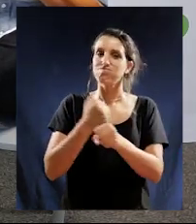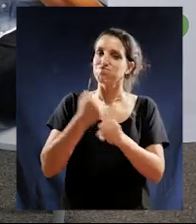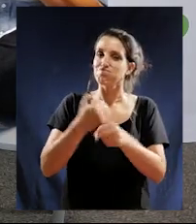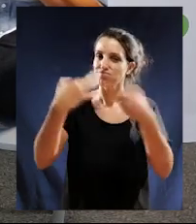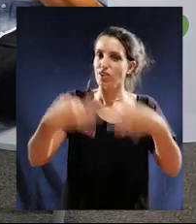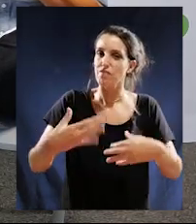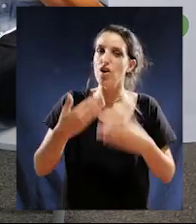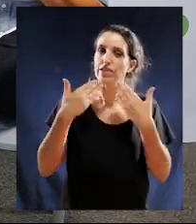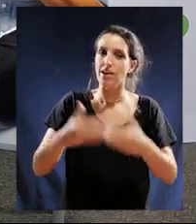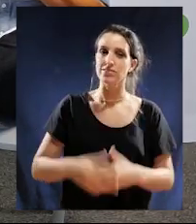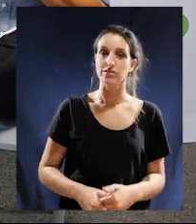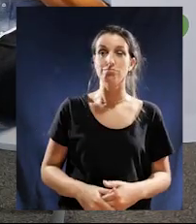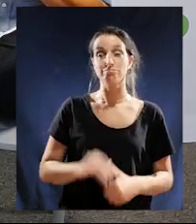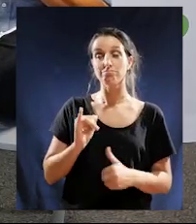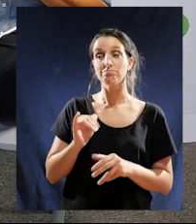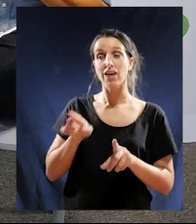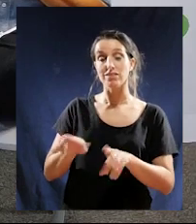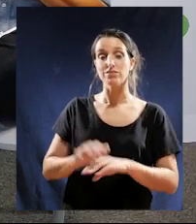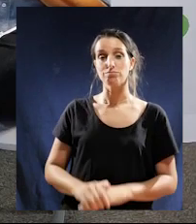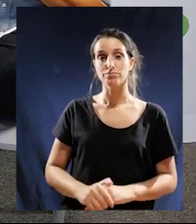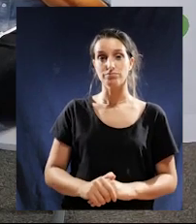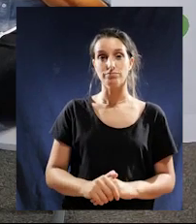ahí.